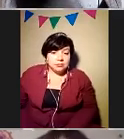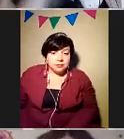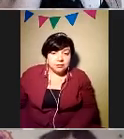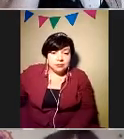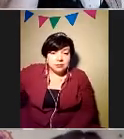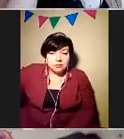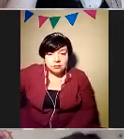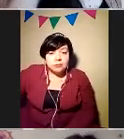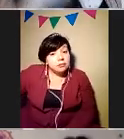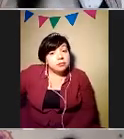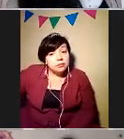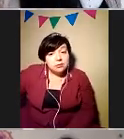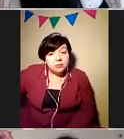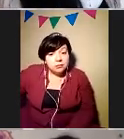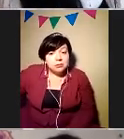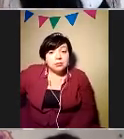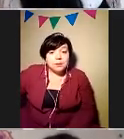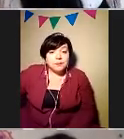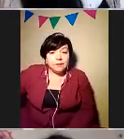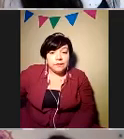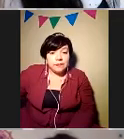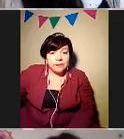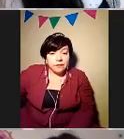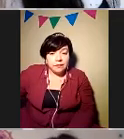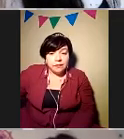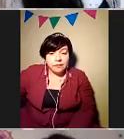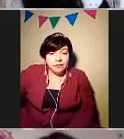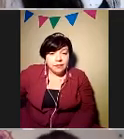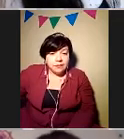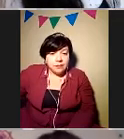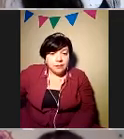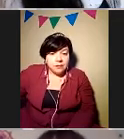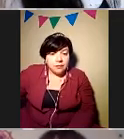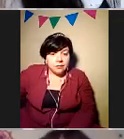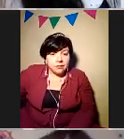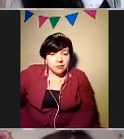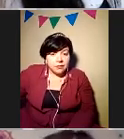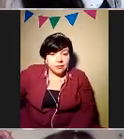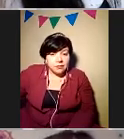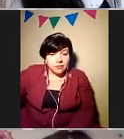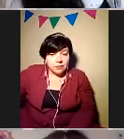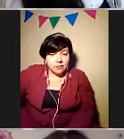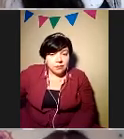yo podría decir, igual es un precio accesible, o sea, un pantalón mío te cuesta alrededor de lo que te cuesta un pantalón en retail más o menos.